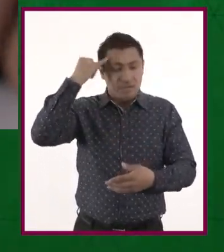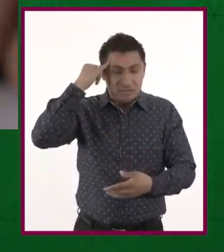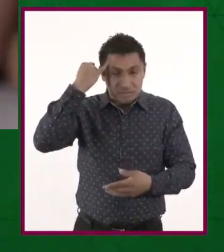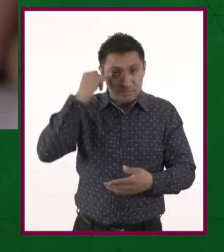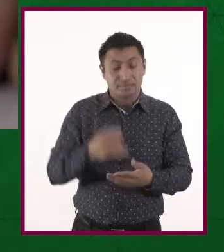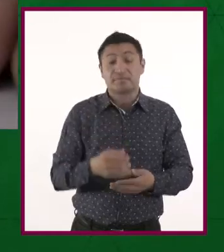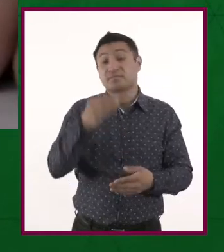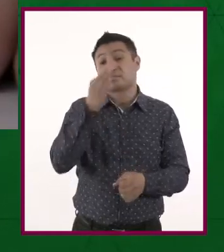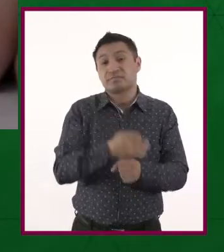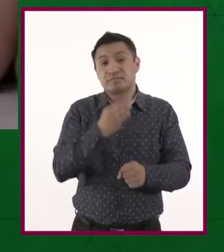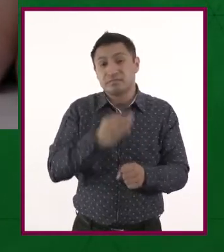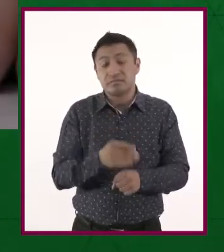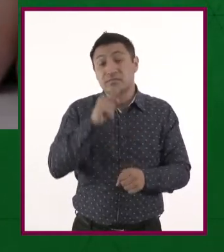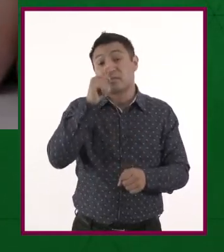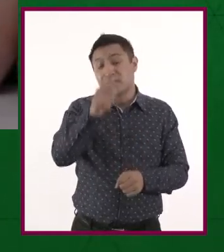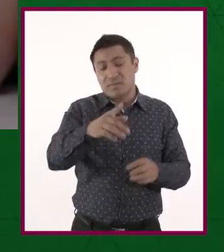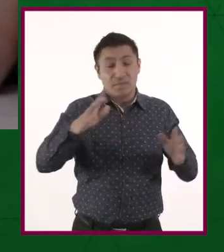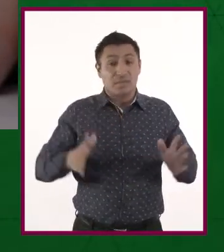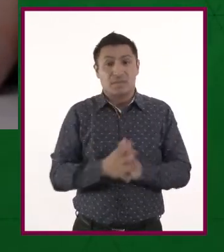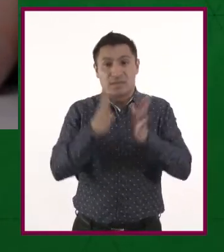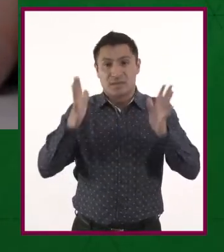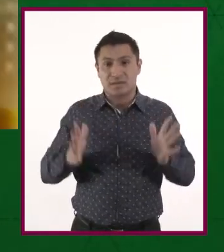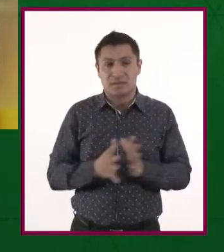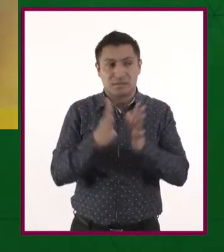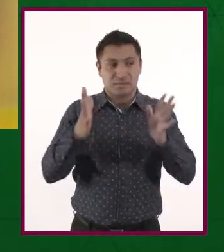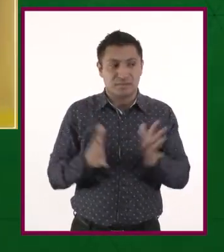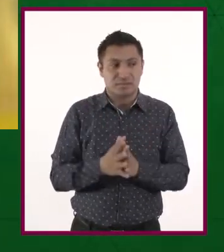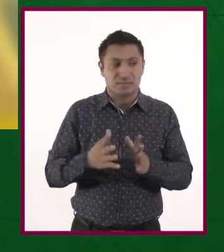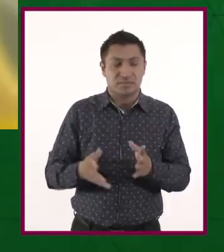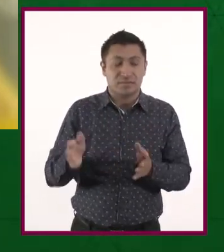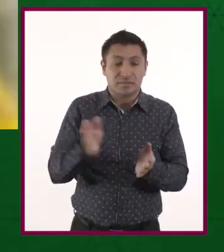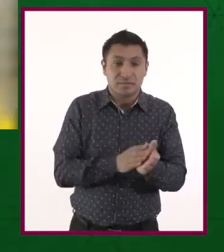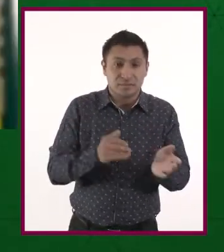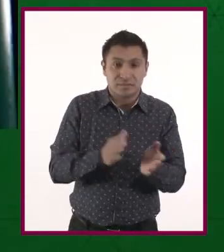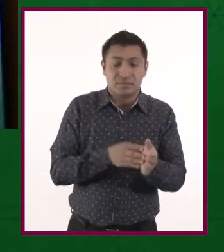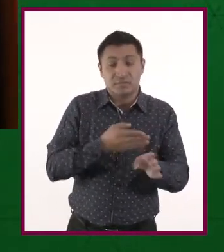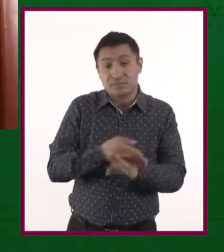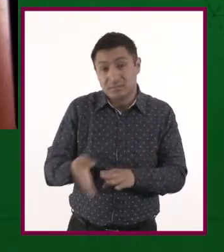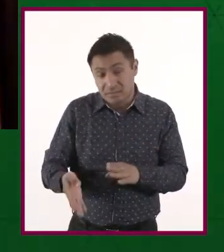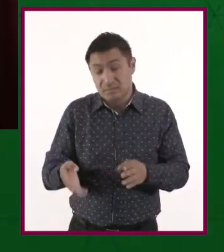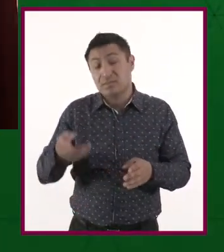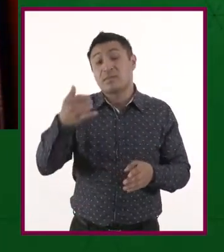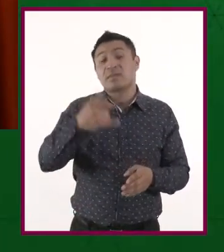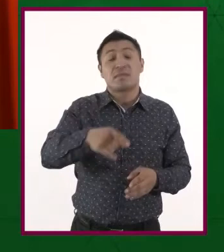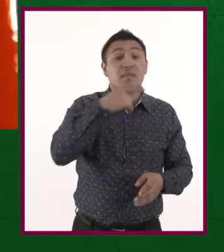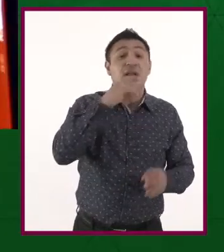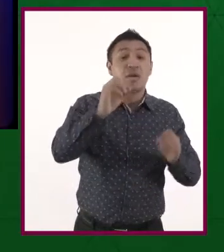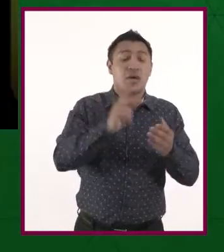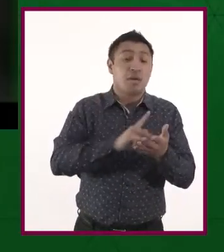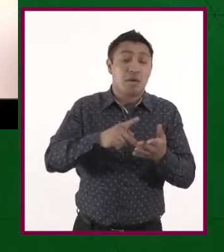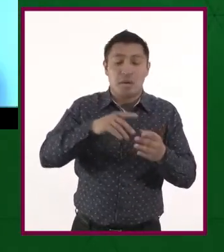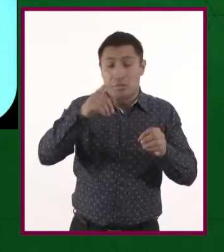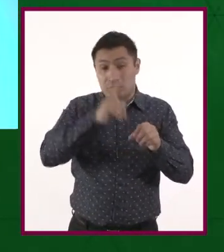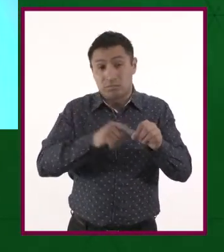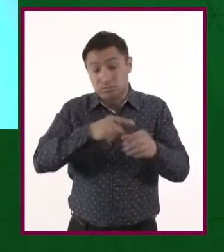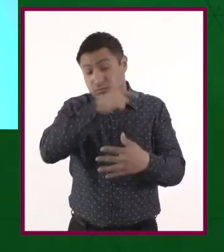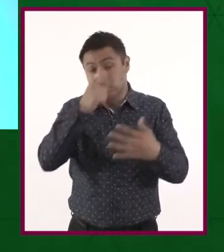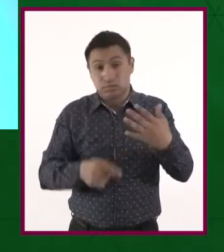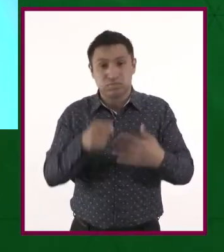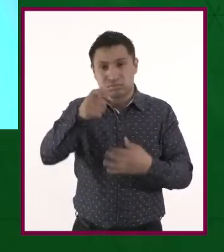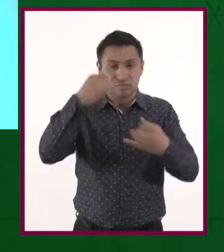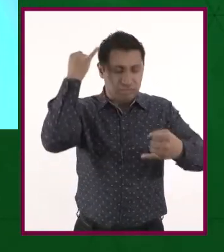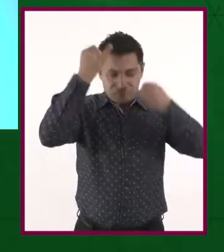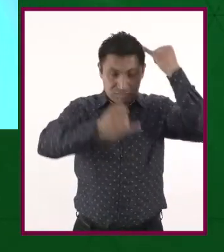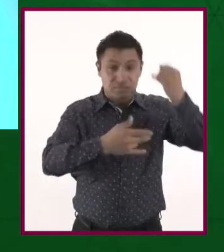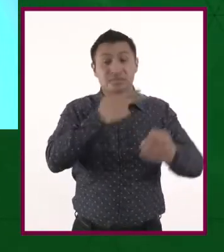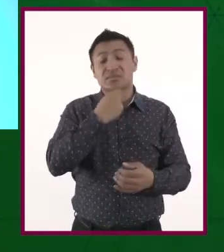ha llegado el turno para que participes. Prepara hojas blancas de papel y lápices o plumones de colores. Imagina